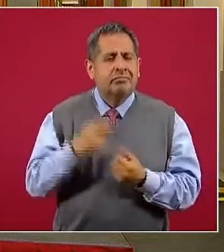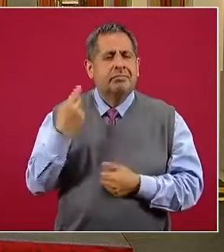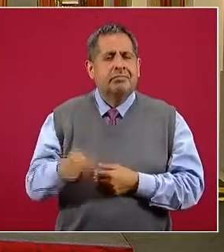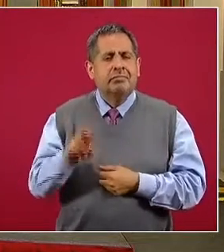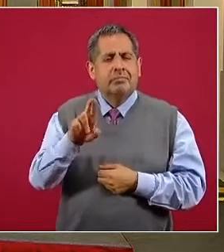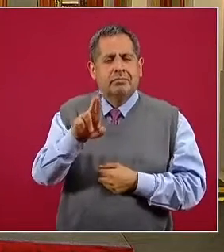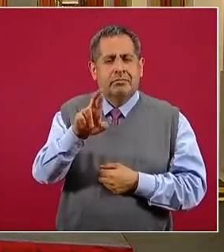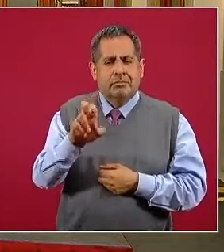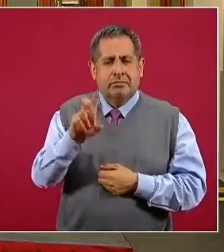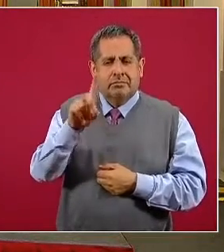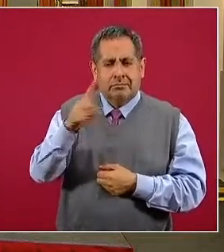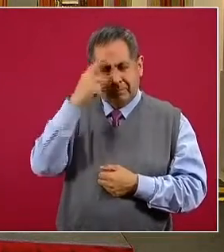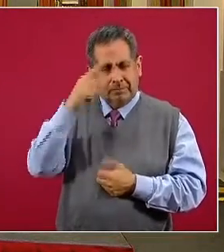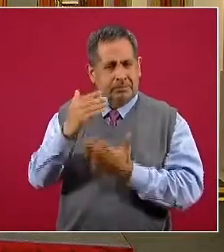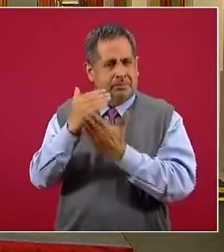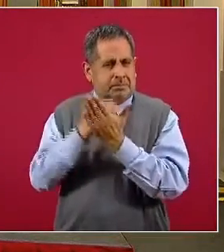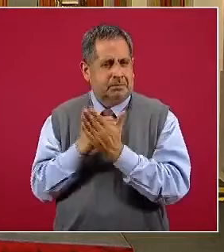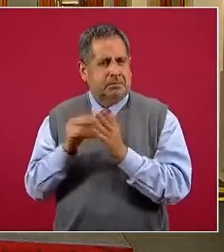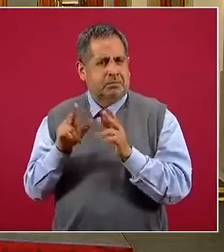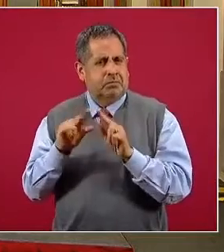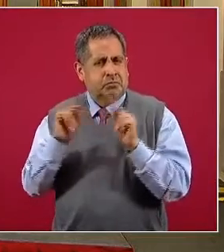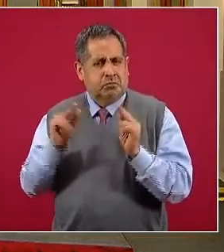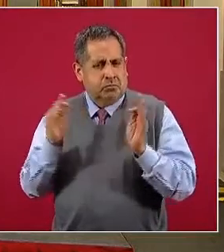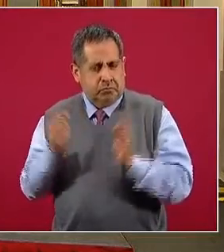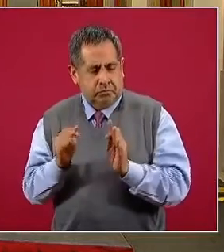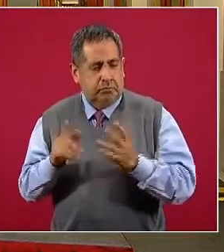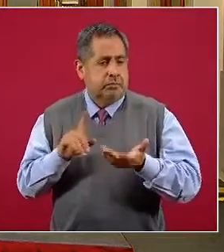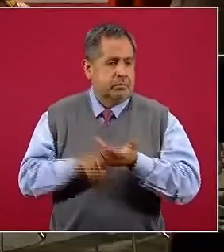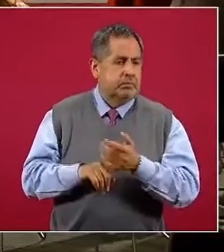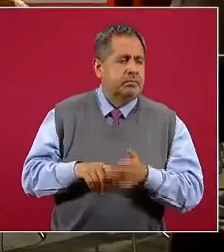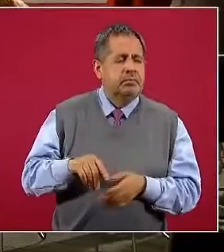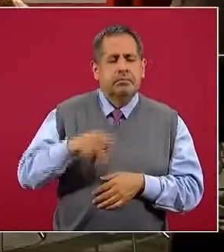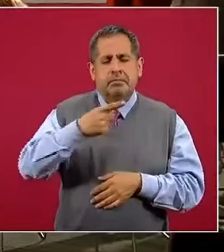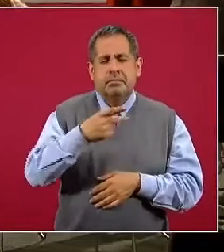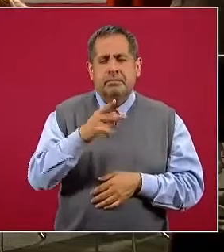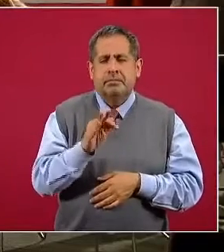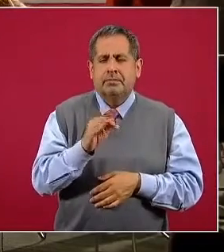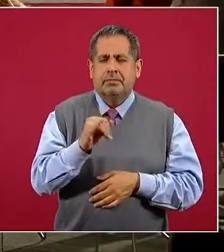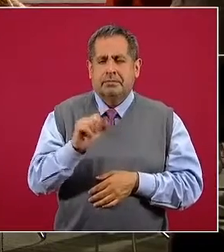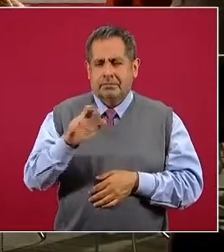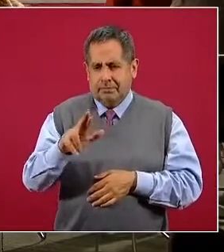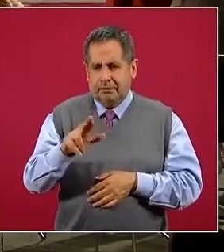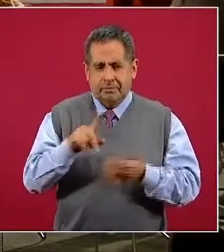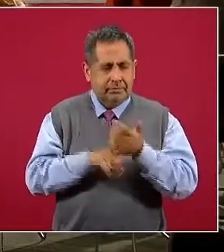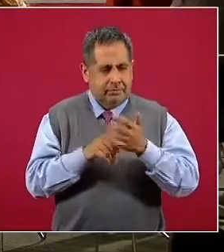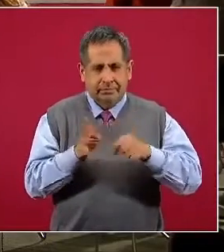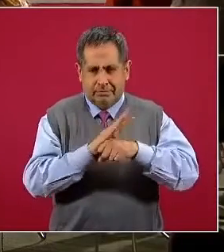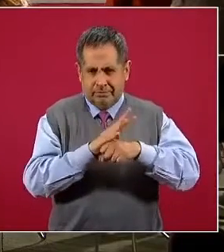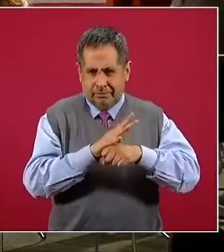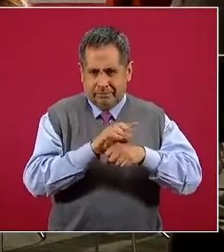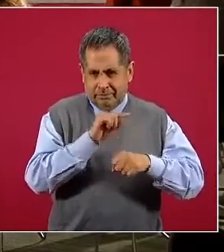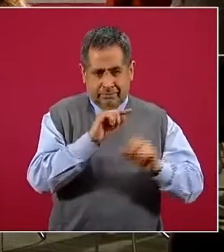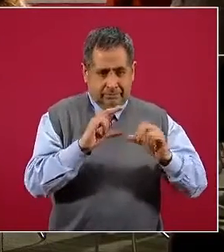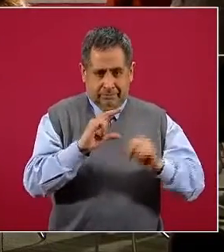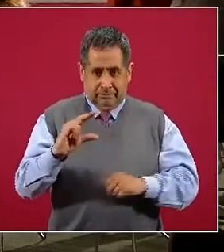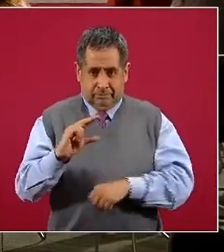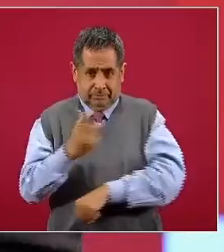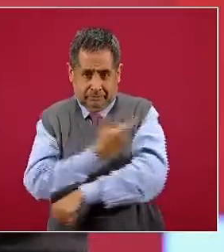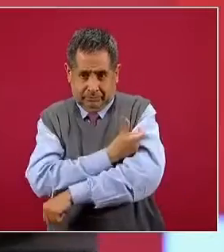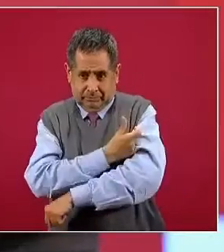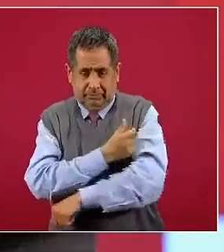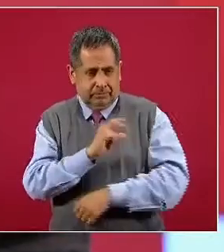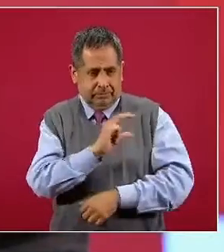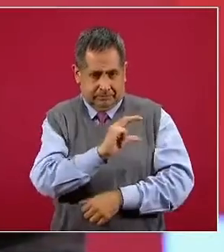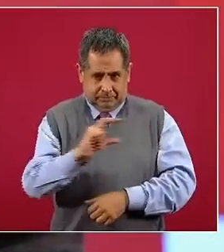ultracongelación? La vacuna de la que estamos hablando es la vacuna de Pfizer contra el COVID. Es la vacuna que tiene una tecnología